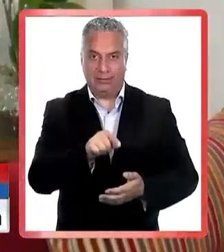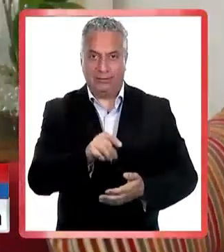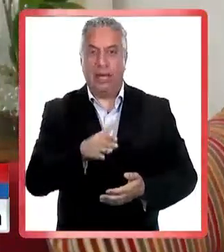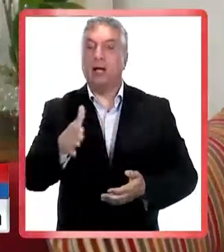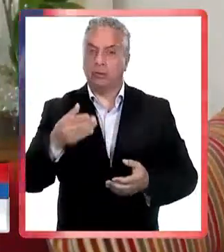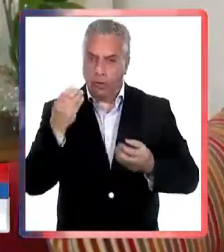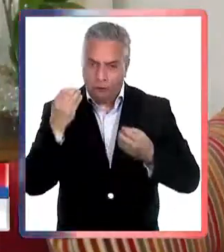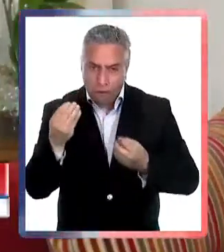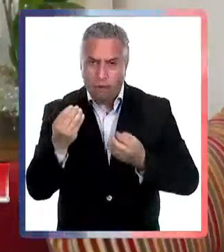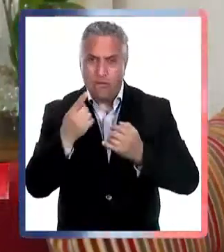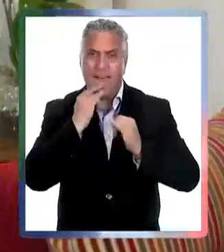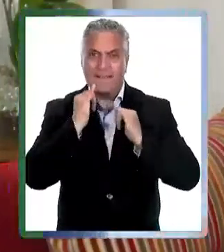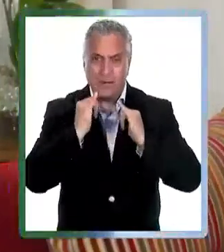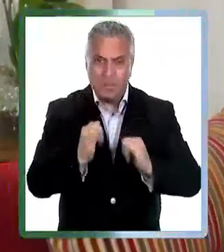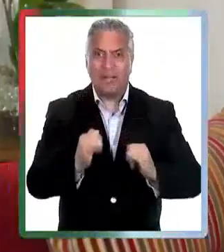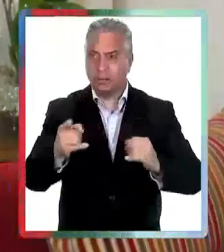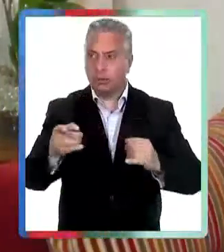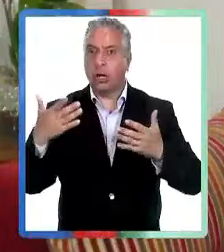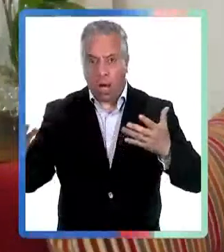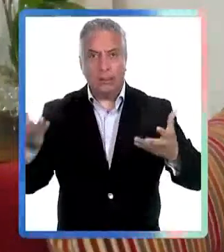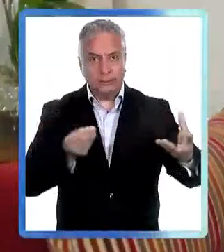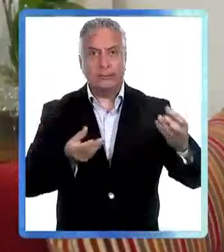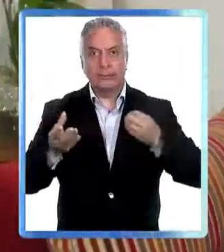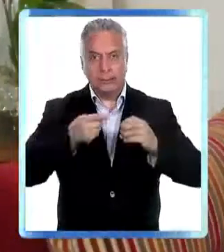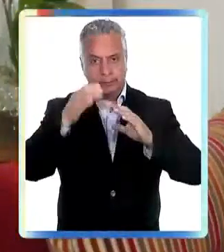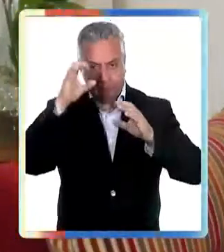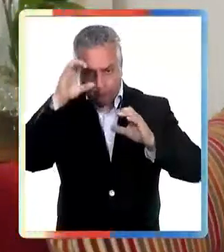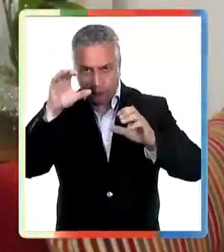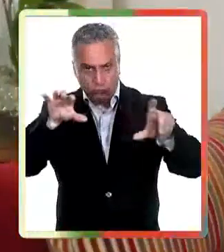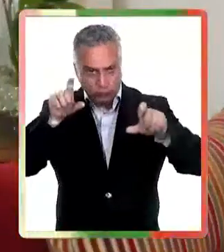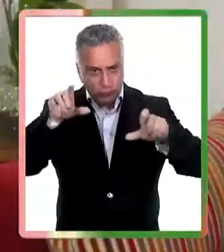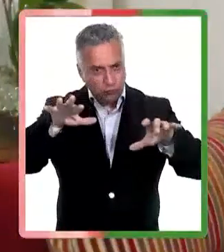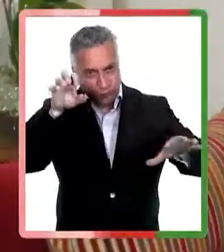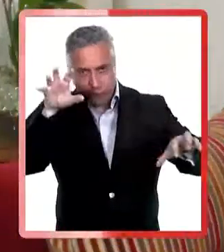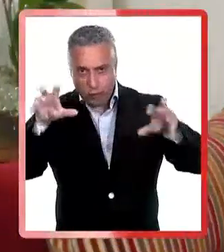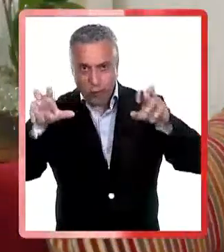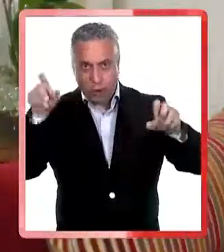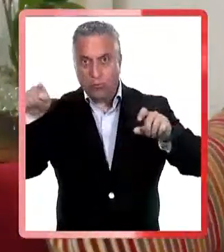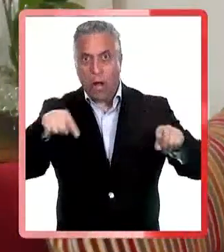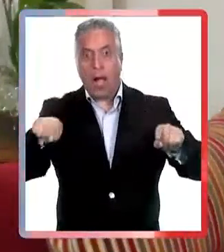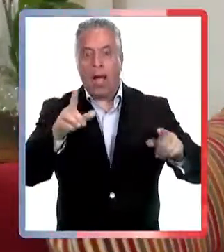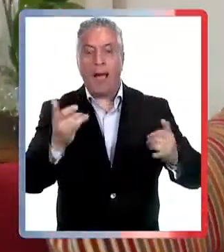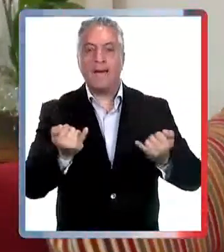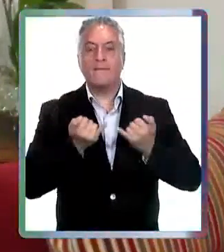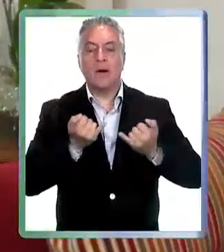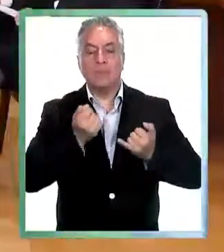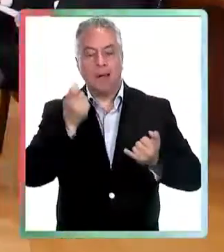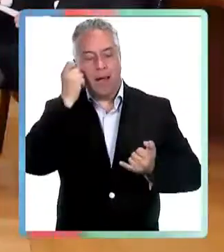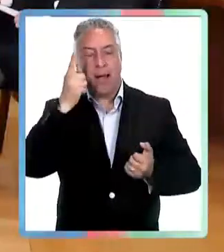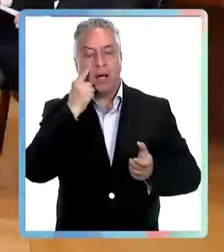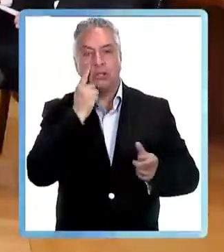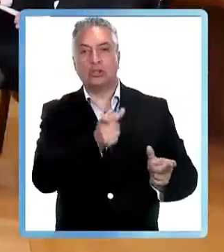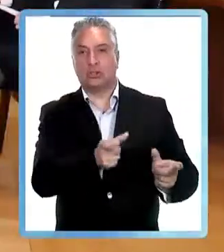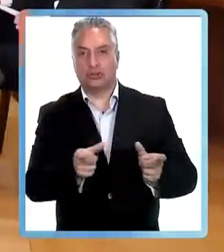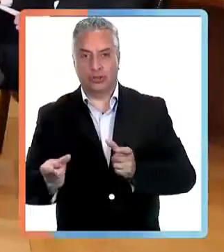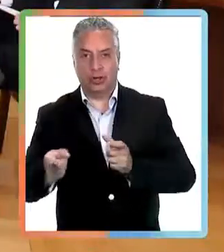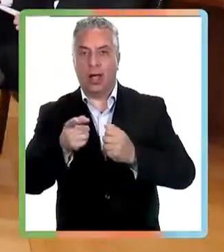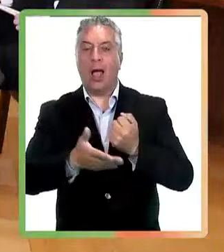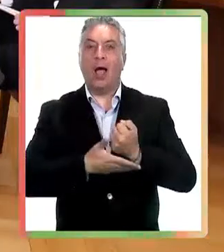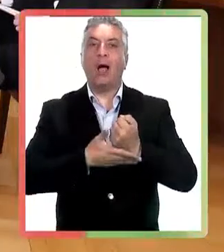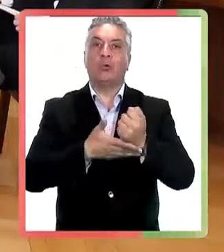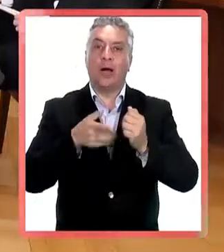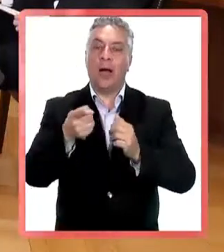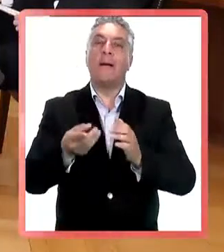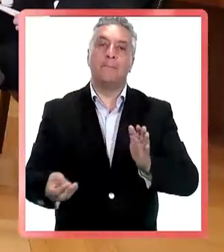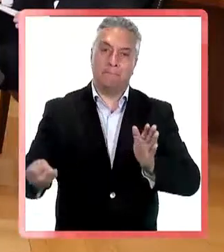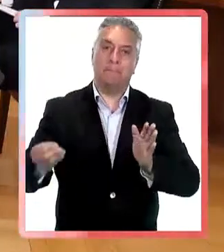dotarlos de buena información que nos pueden proveer estas cámaras, grabaciones, etcétera. Y todo esto con la ayuda